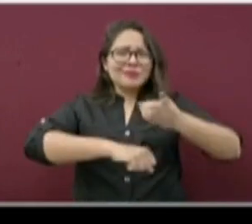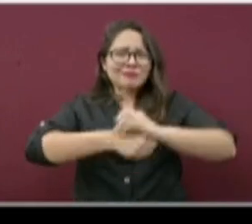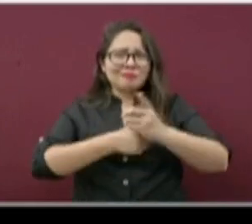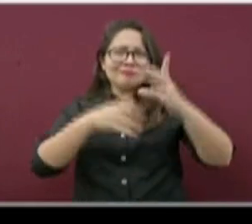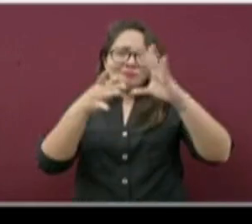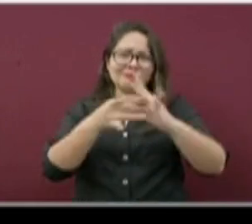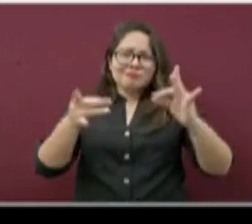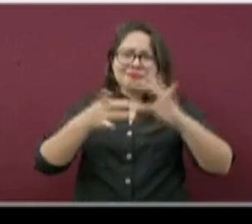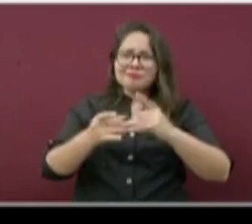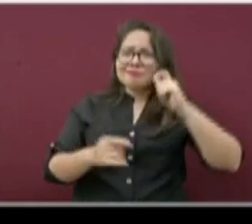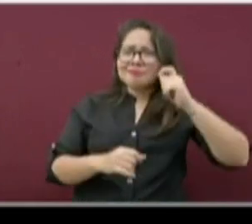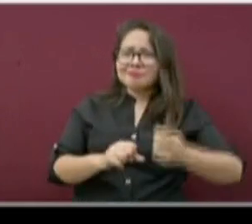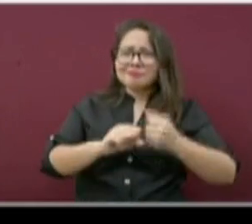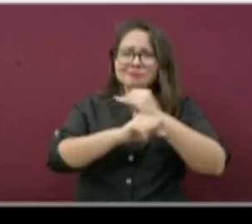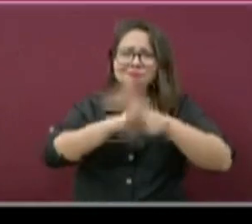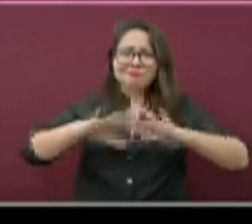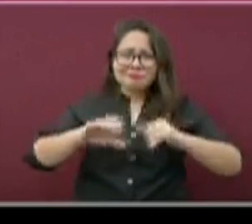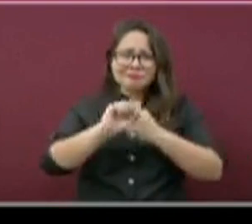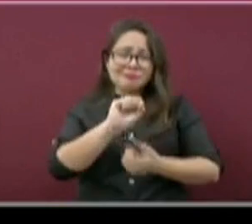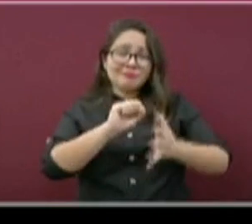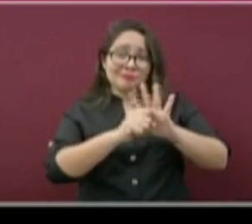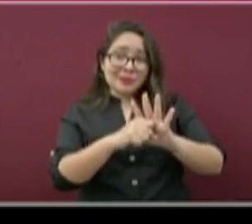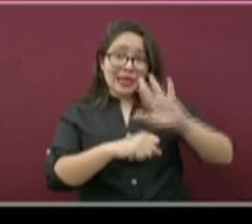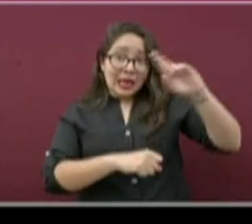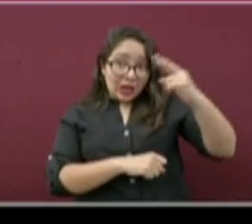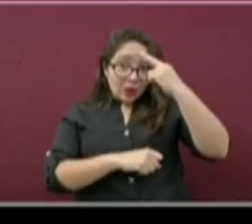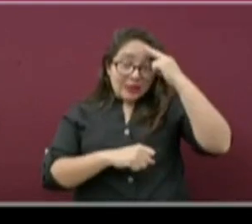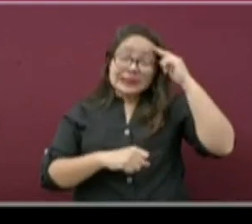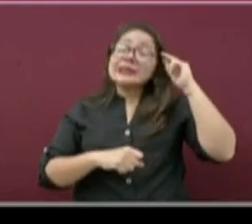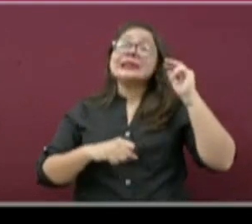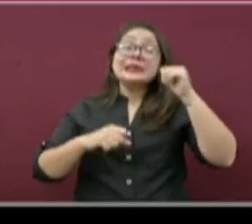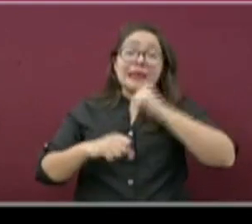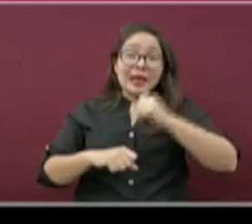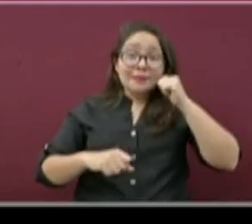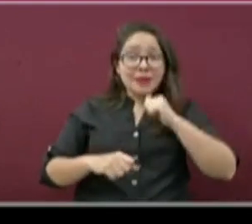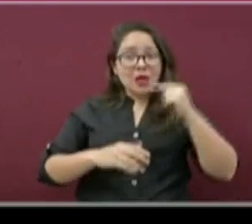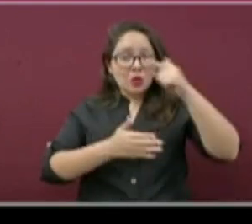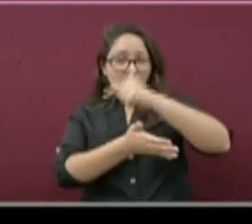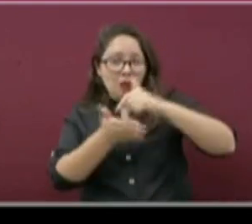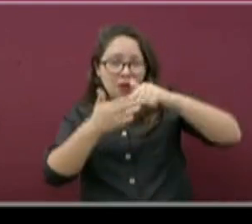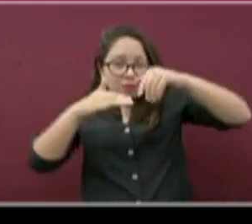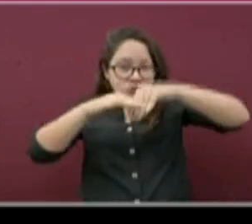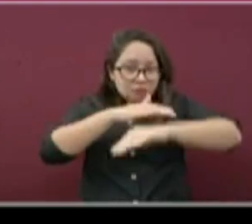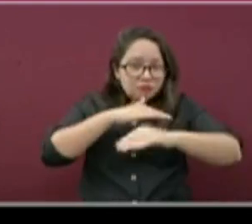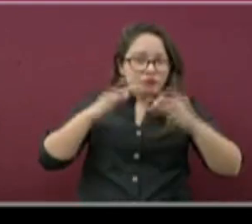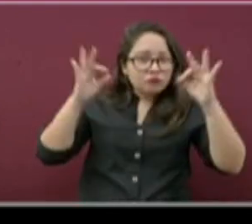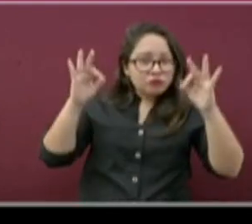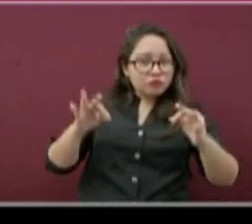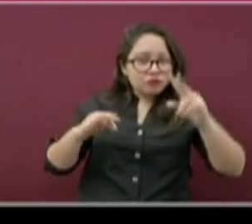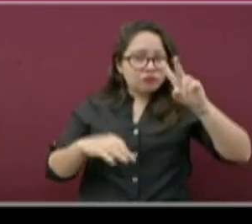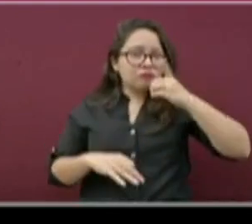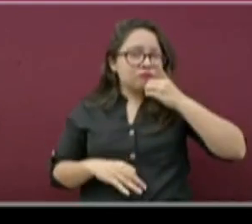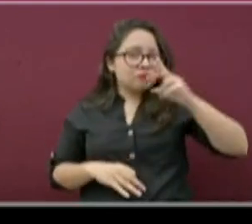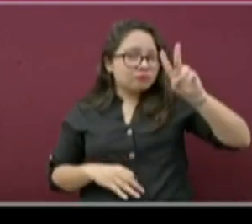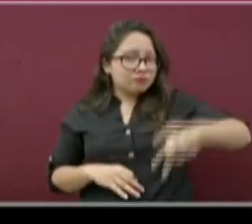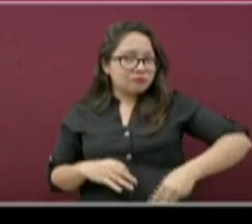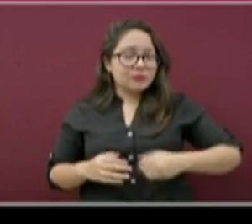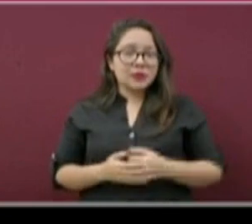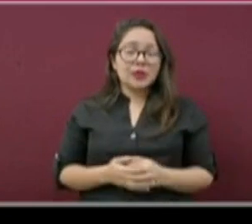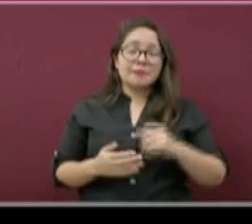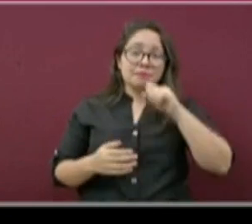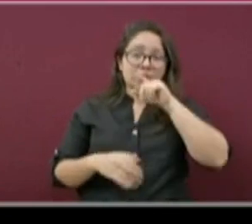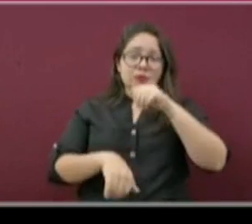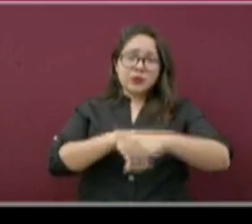comportamiento de la pandemia. Acuérdese de visitar siempre fuentes oficiales. También está a su disposición el teléfono